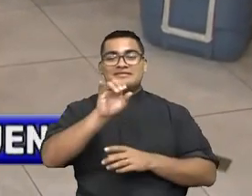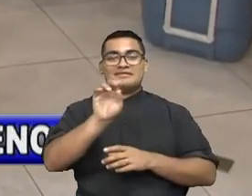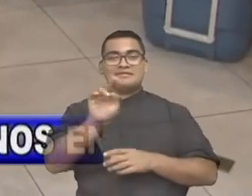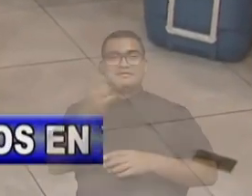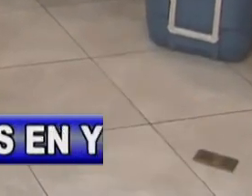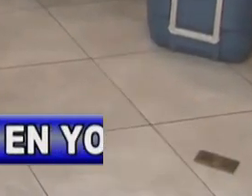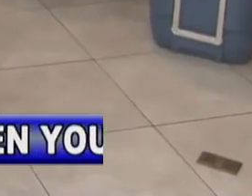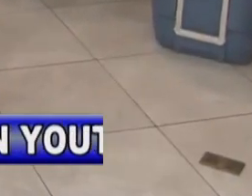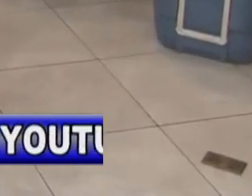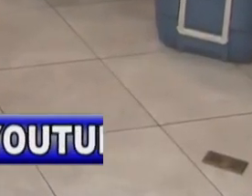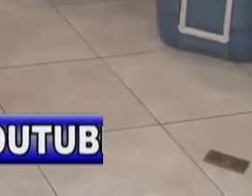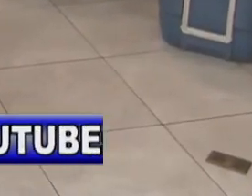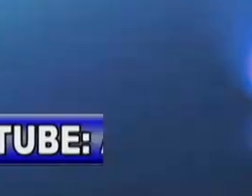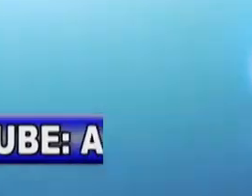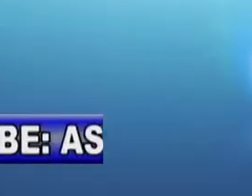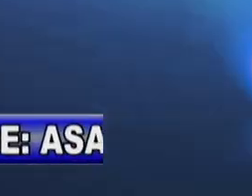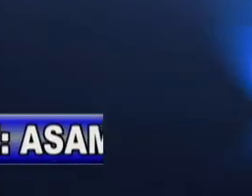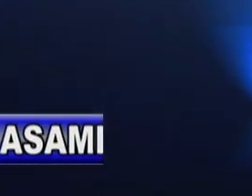Castro.